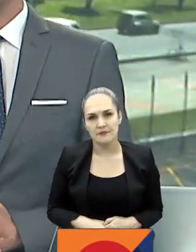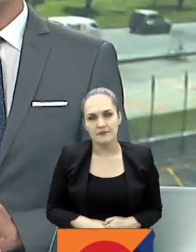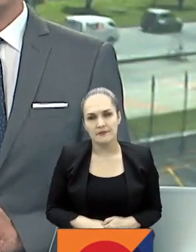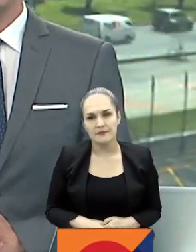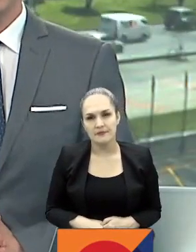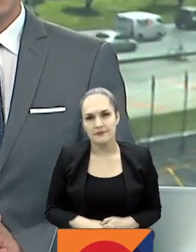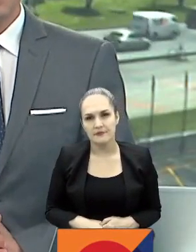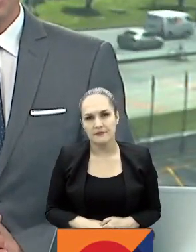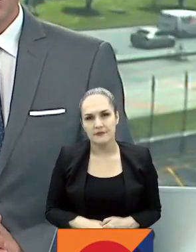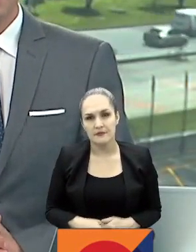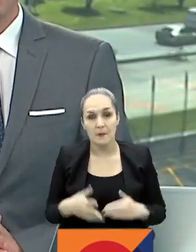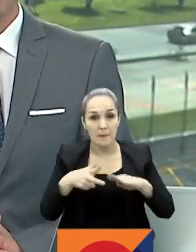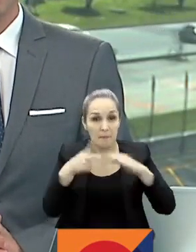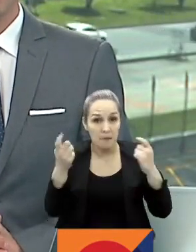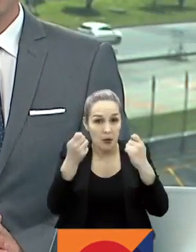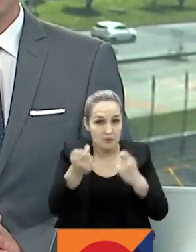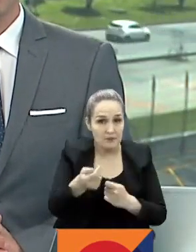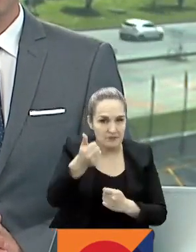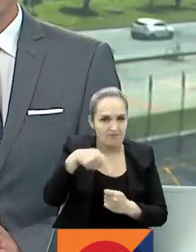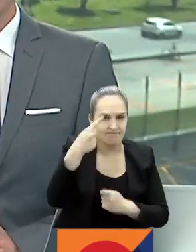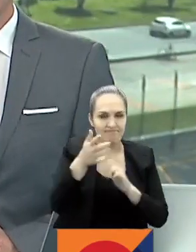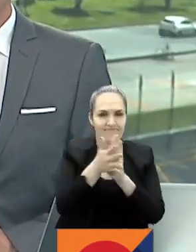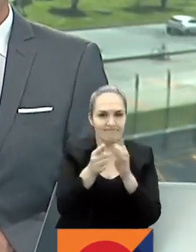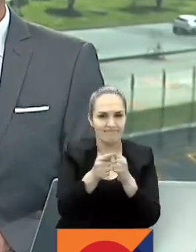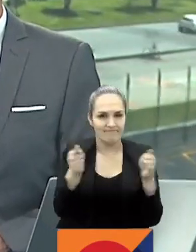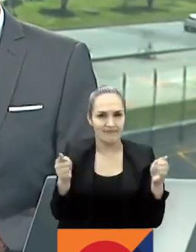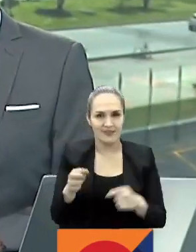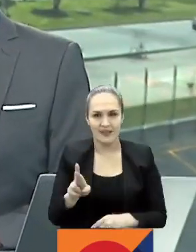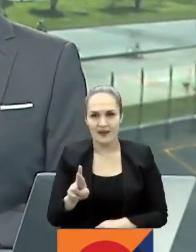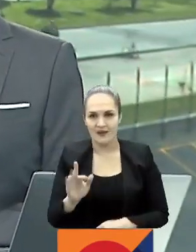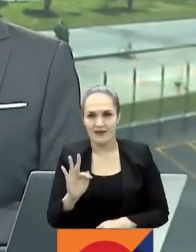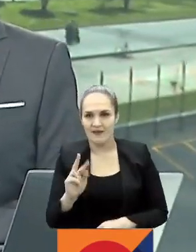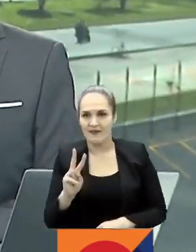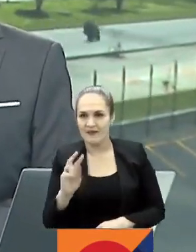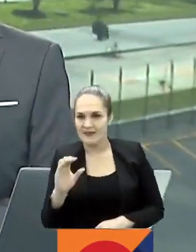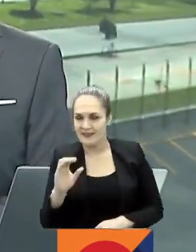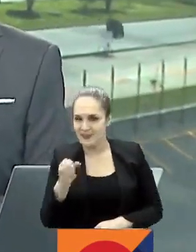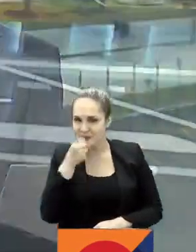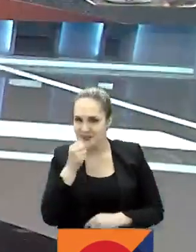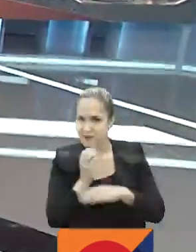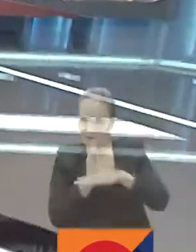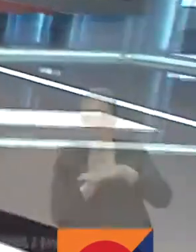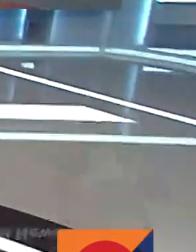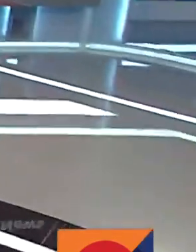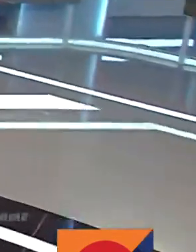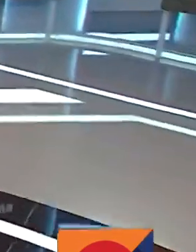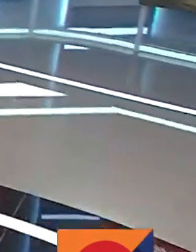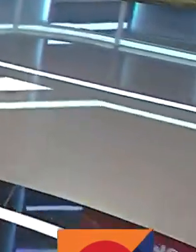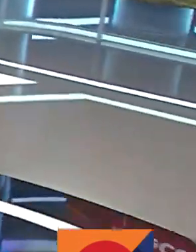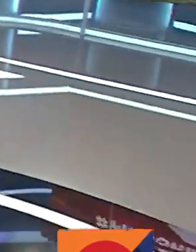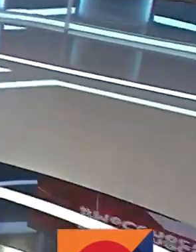Nosotros hacemos una pequeña pausa. Ya volvemos con más en RTVC Noticias del Mediodía.